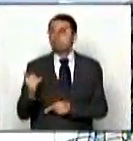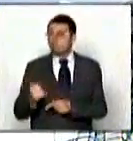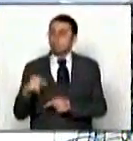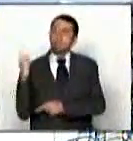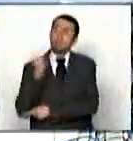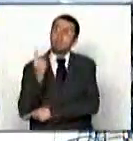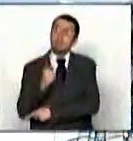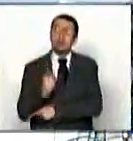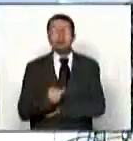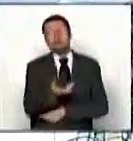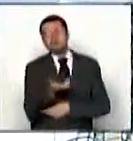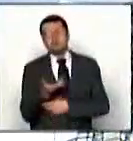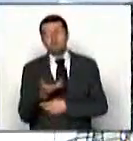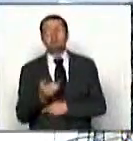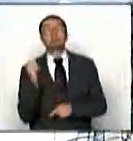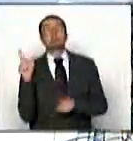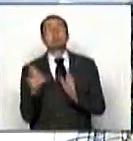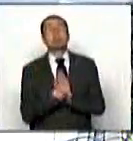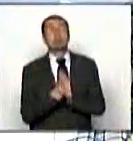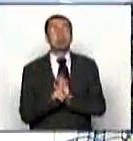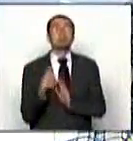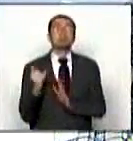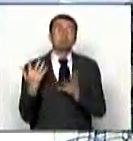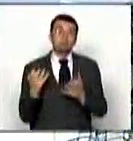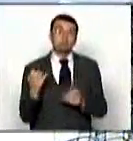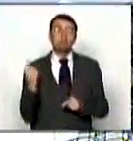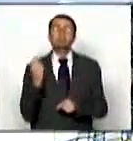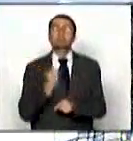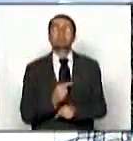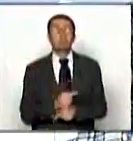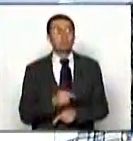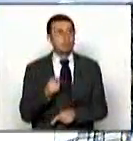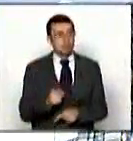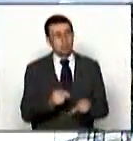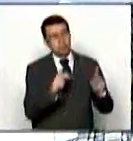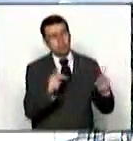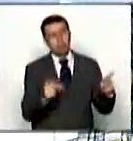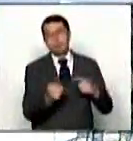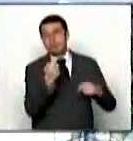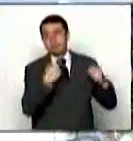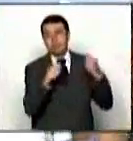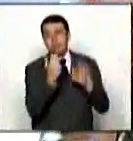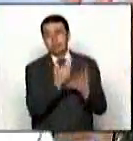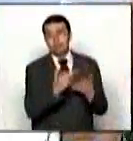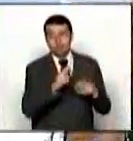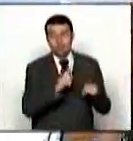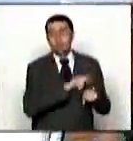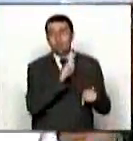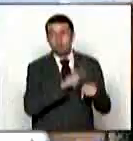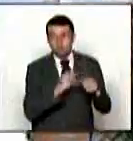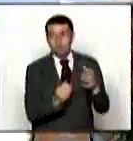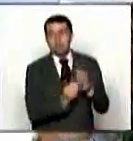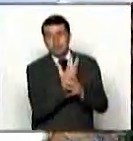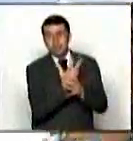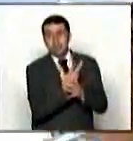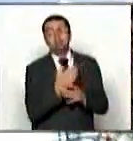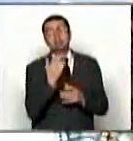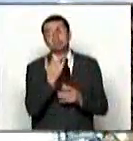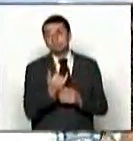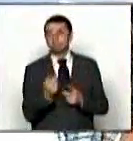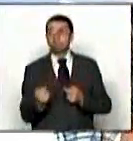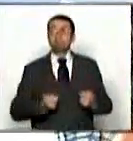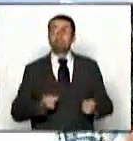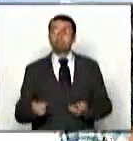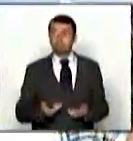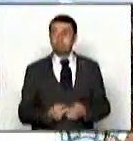exigencias que están imponiendo sobre la industria naturista en Colombia. Es algo, pues, al margen que yo les